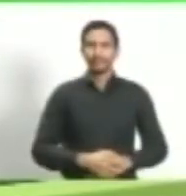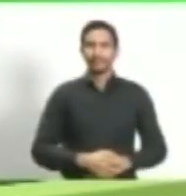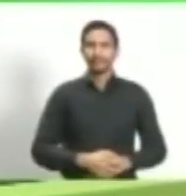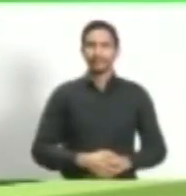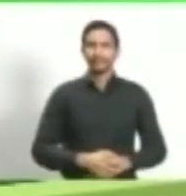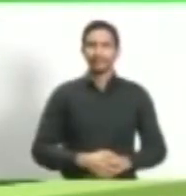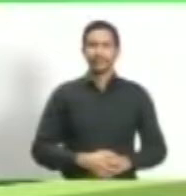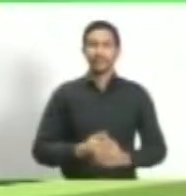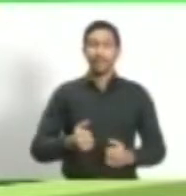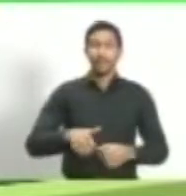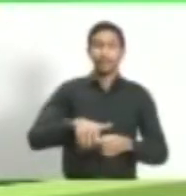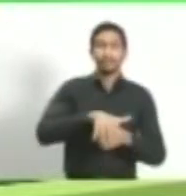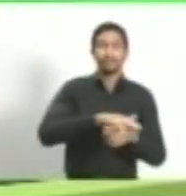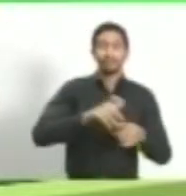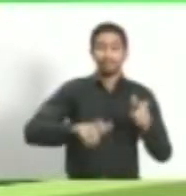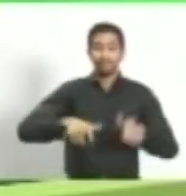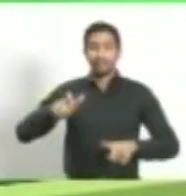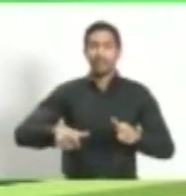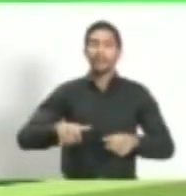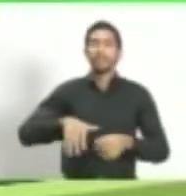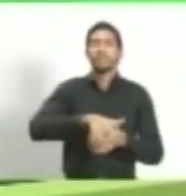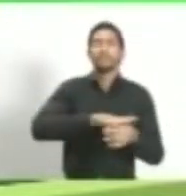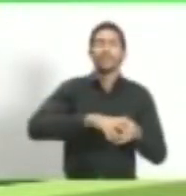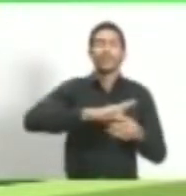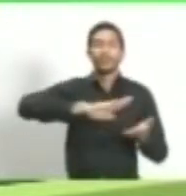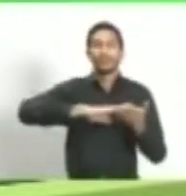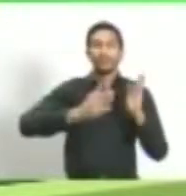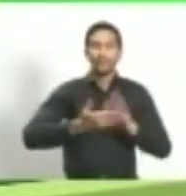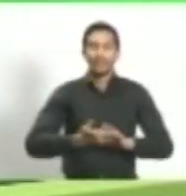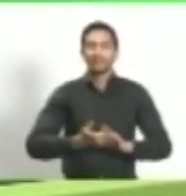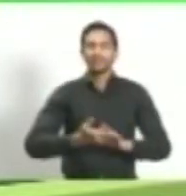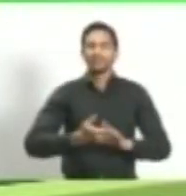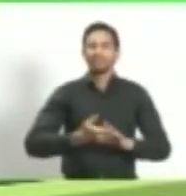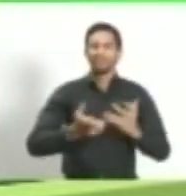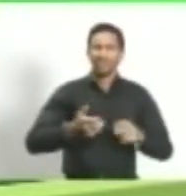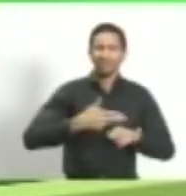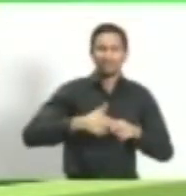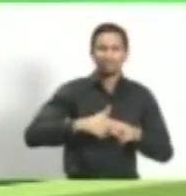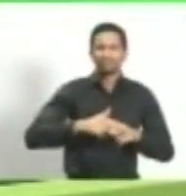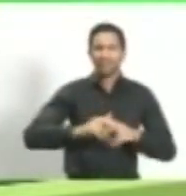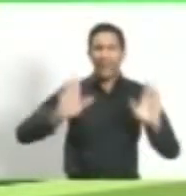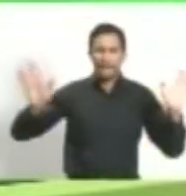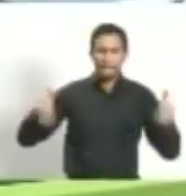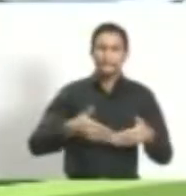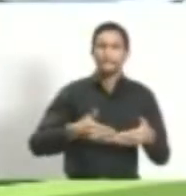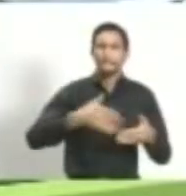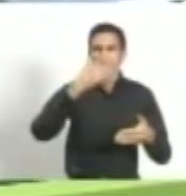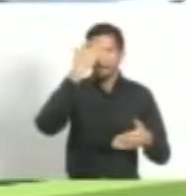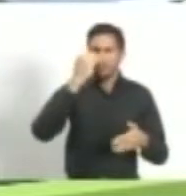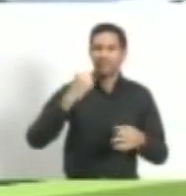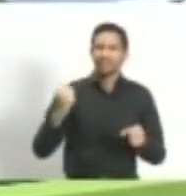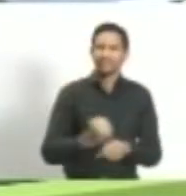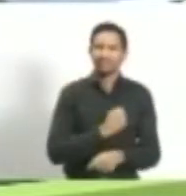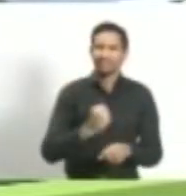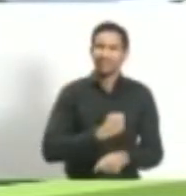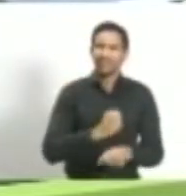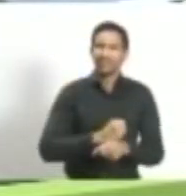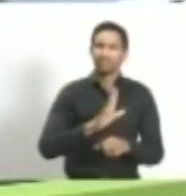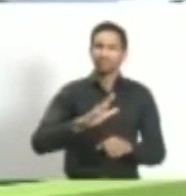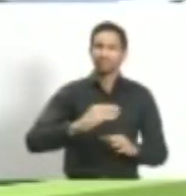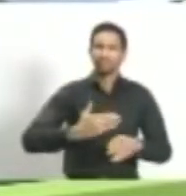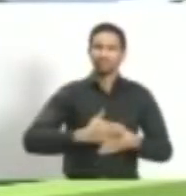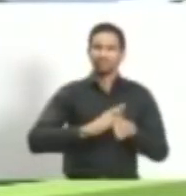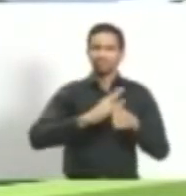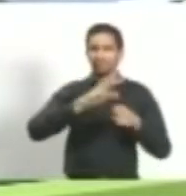y 19 sectores más amenazan con cerrar la vía que de Santa Marta conduce al aeropuerto por retrasos en obras del centro de salud, donde